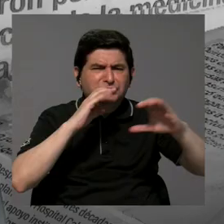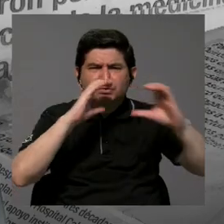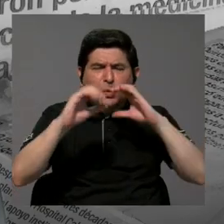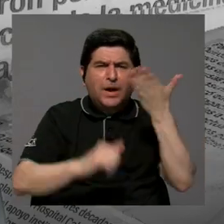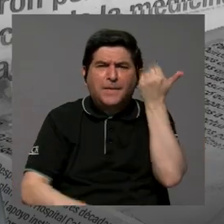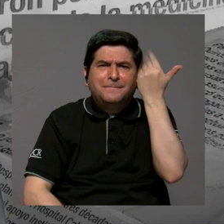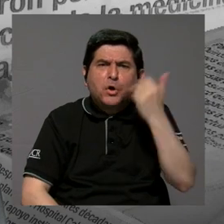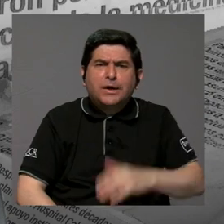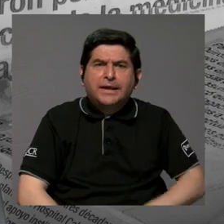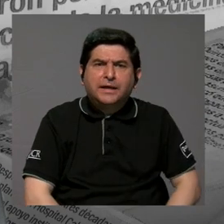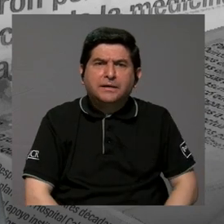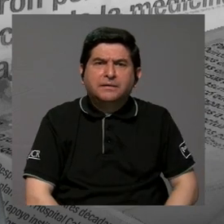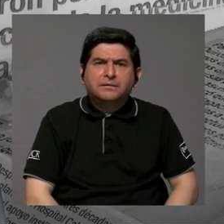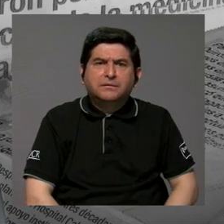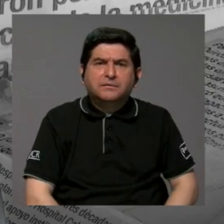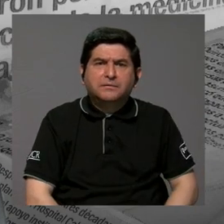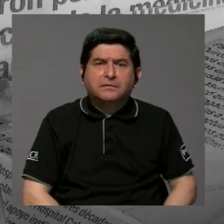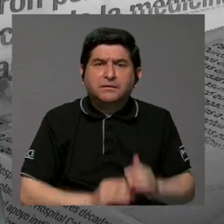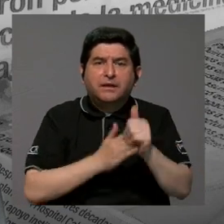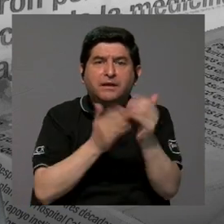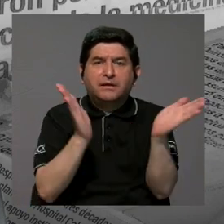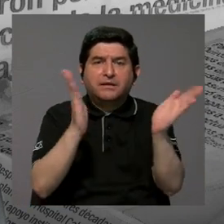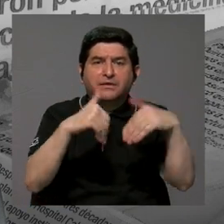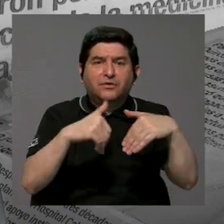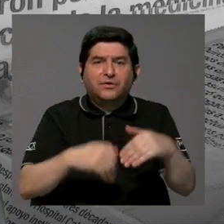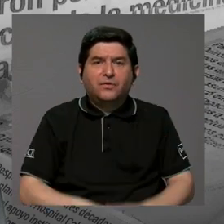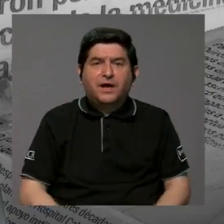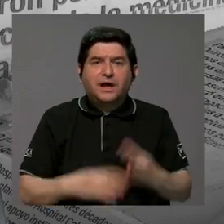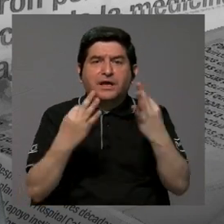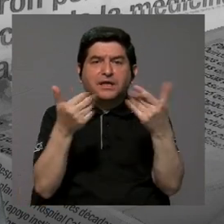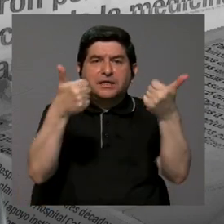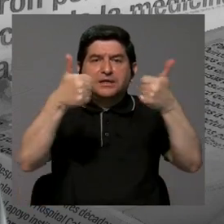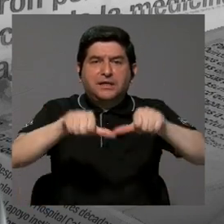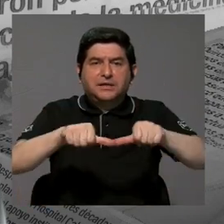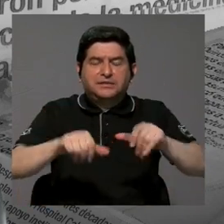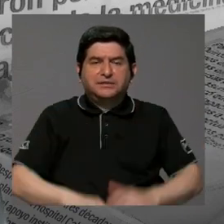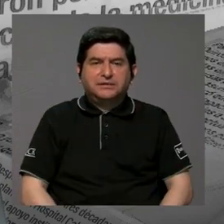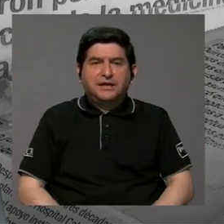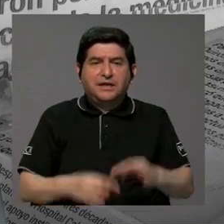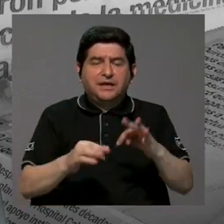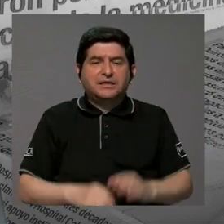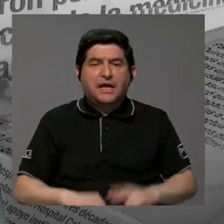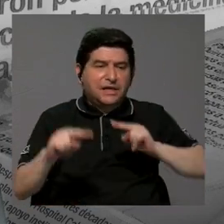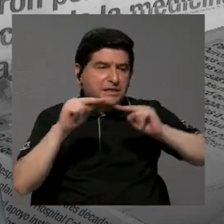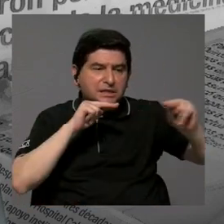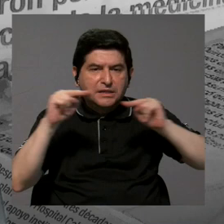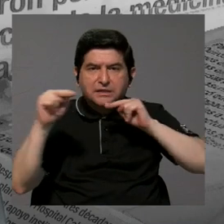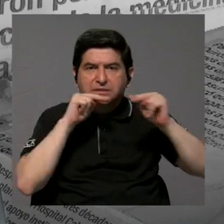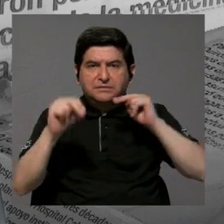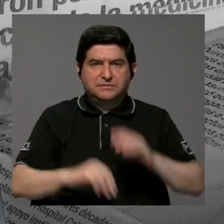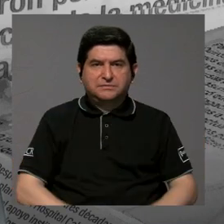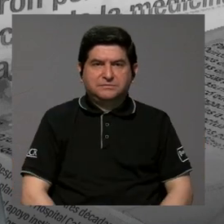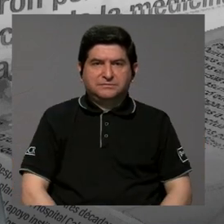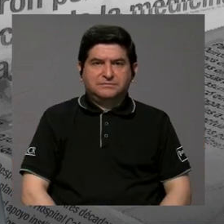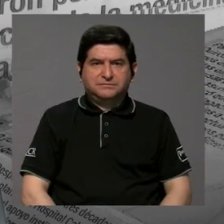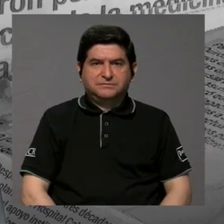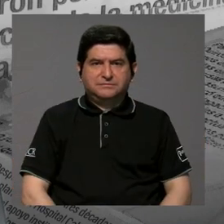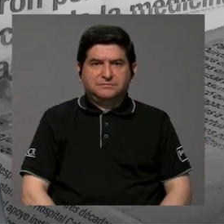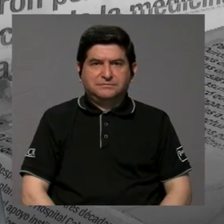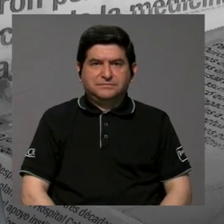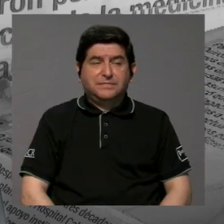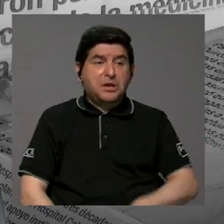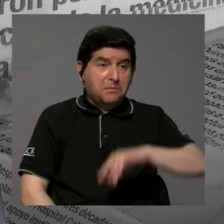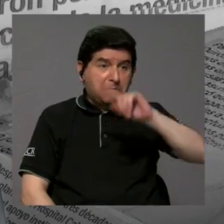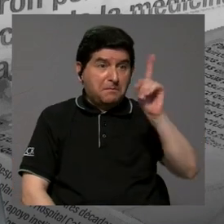comunicación? Precisamente porque no hay un liderazgo que busque consenso, que busque conciliación, que busque,